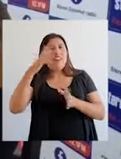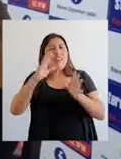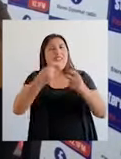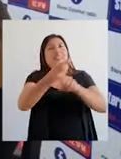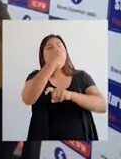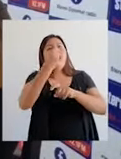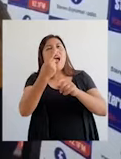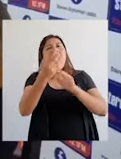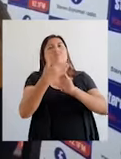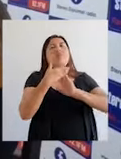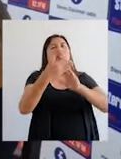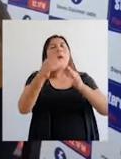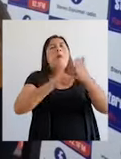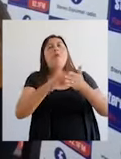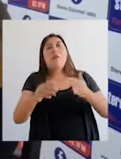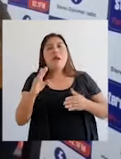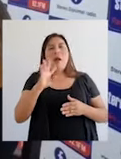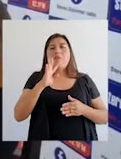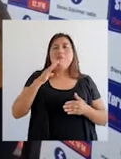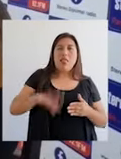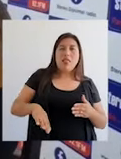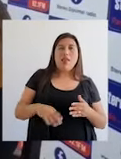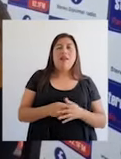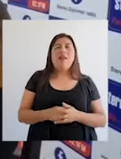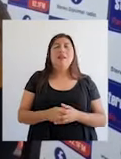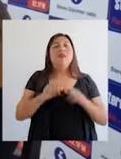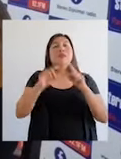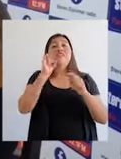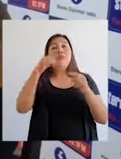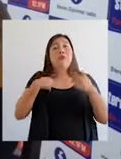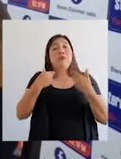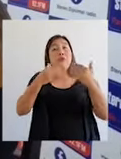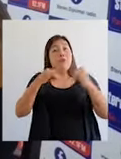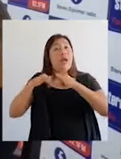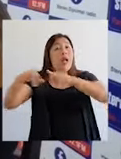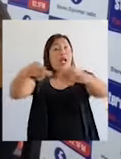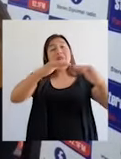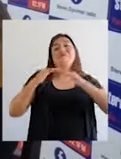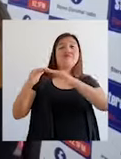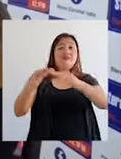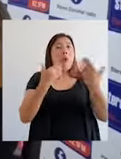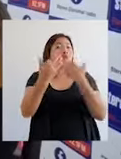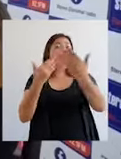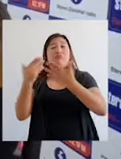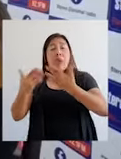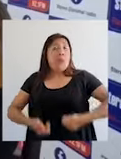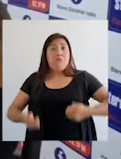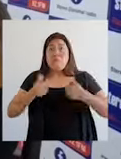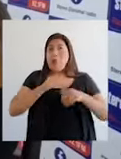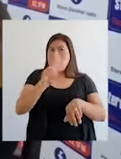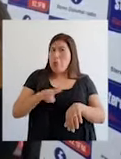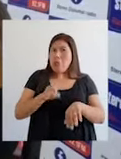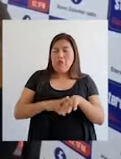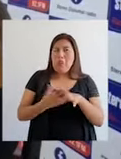van sugestionando de esa forma, ¿no? En cambio, cuando la tratan por igual, sin darle mucho realce a eso, o sea, normal vive, ¿no? O